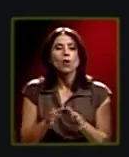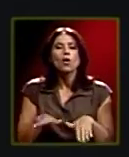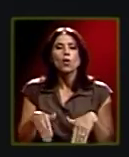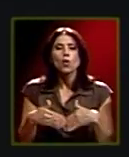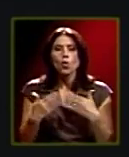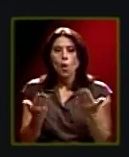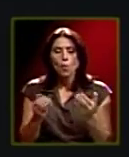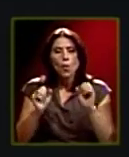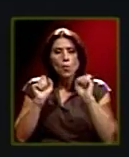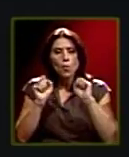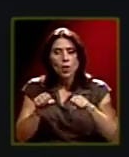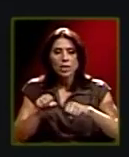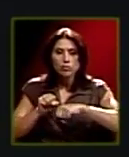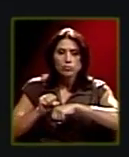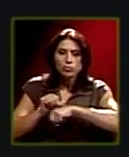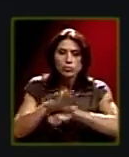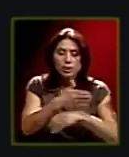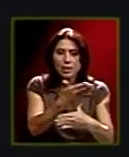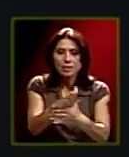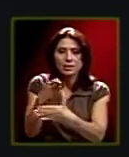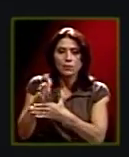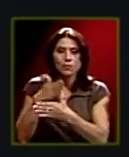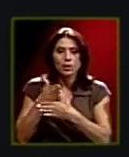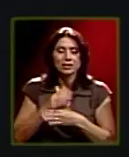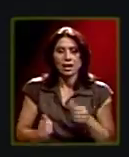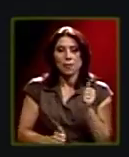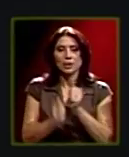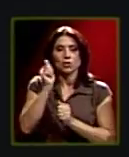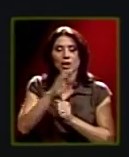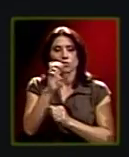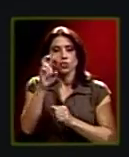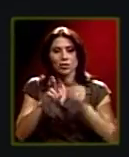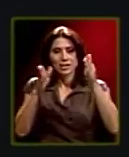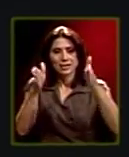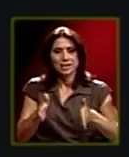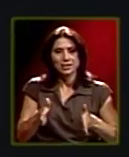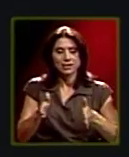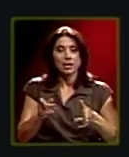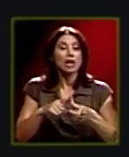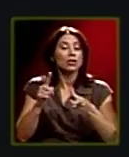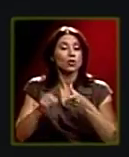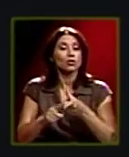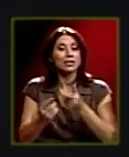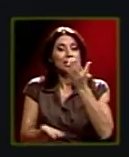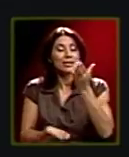le lleguen a la mayor cantidad de costarricenses. Entonces, tal vez en el referéndum,